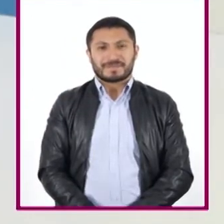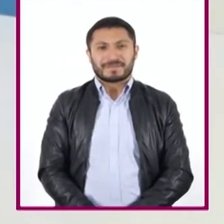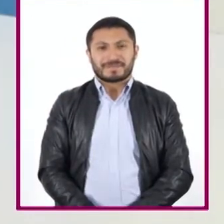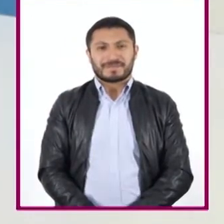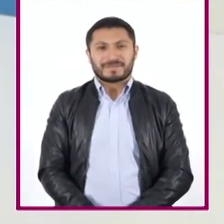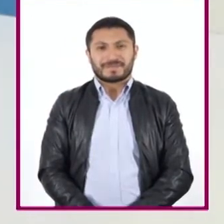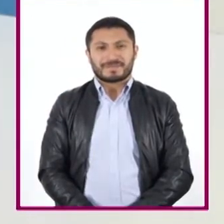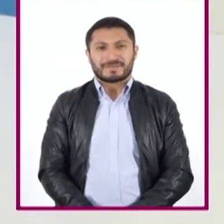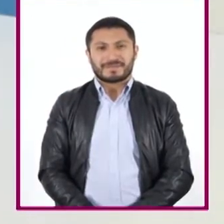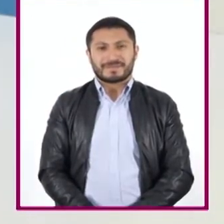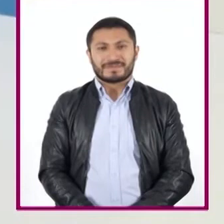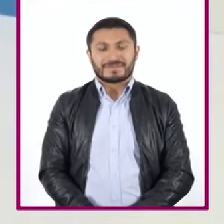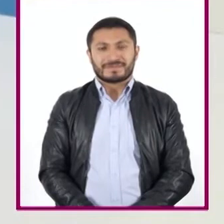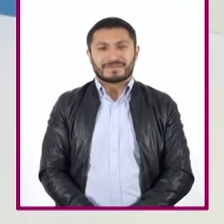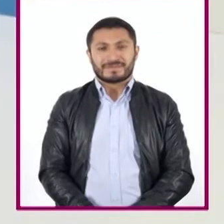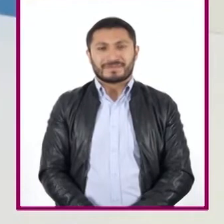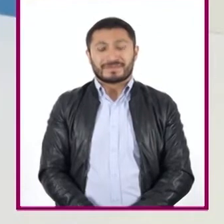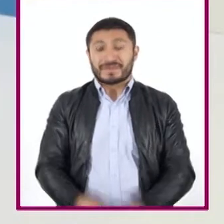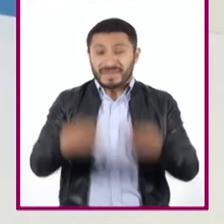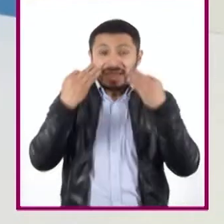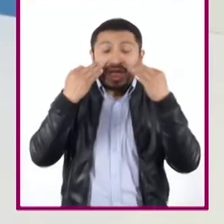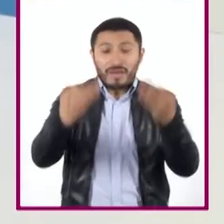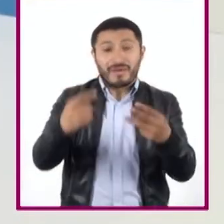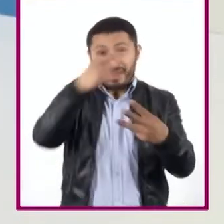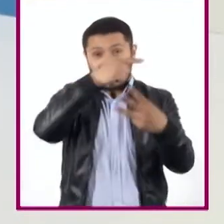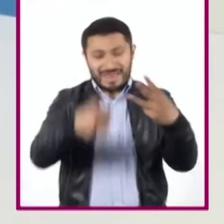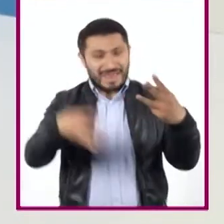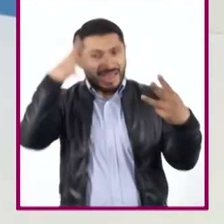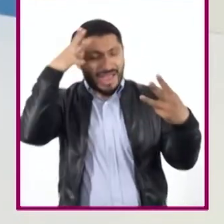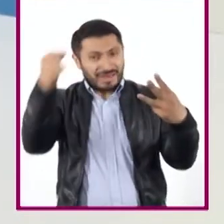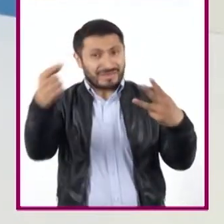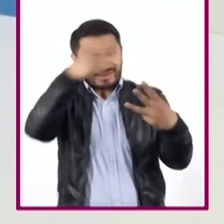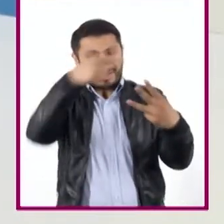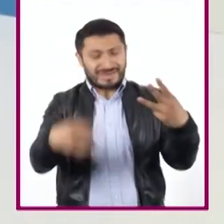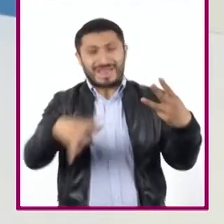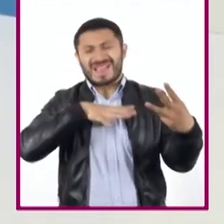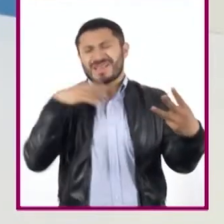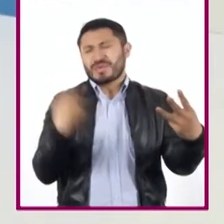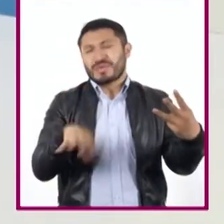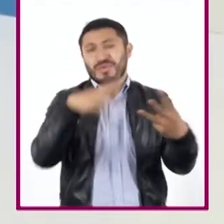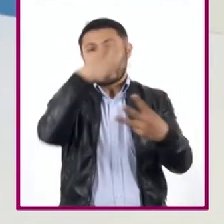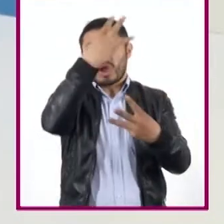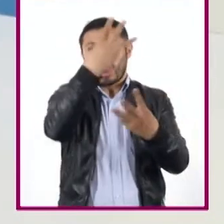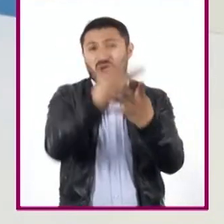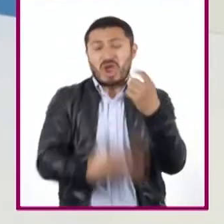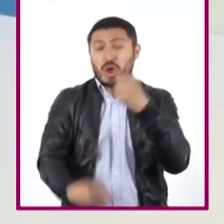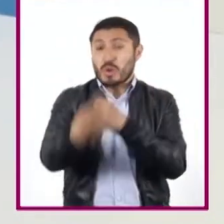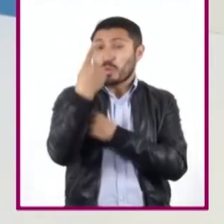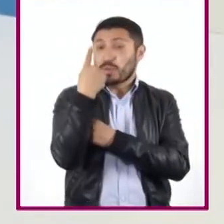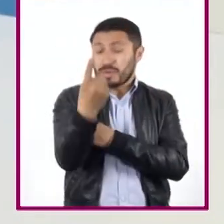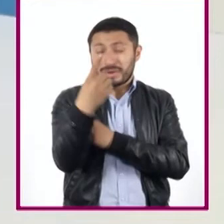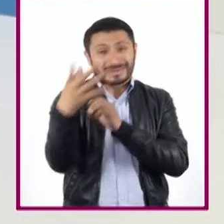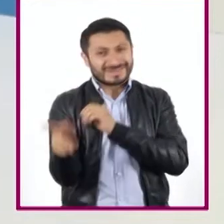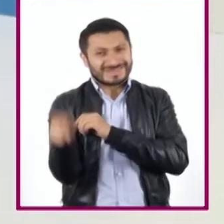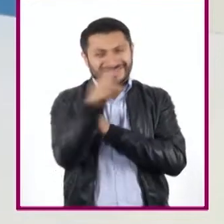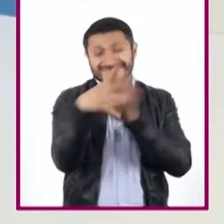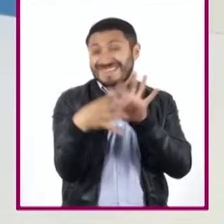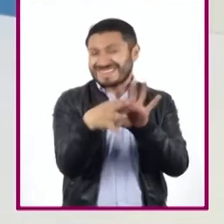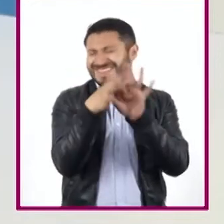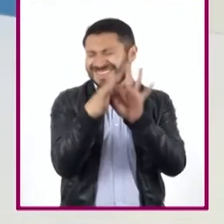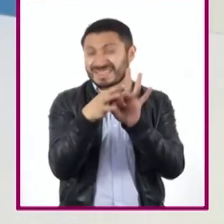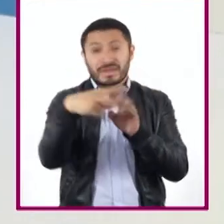Como pudieron corroborarlo, los tres conceptos están estrechamente vinculados. No obstante, para